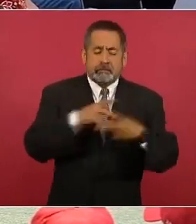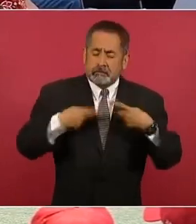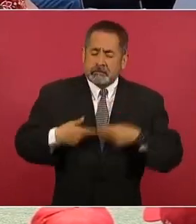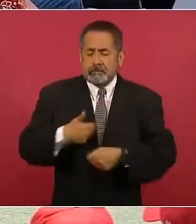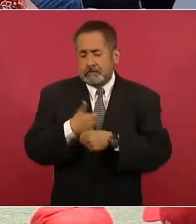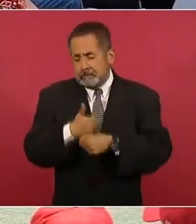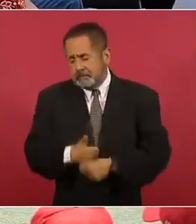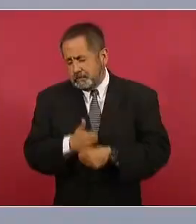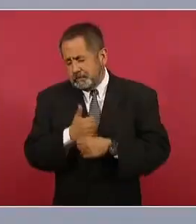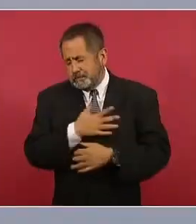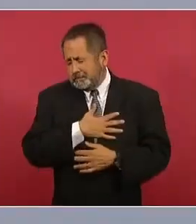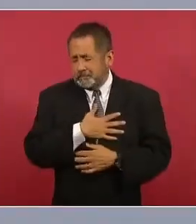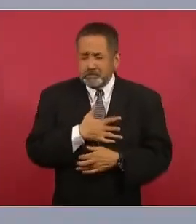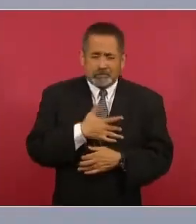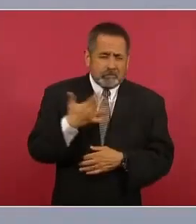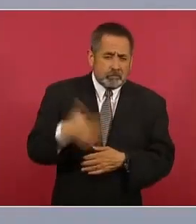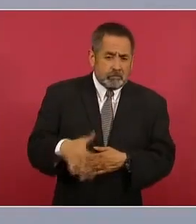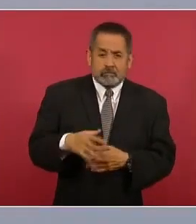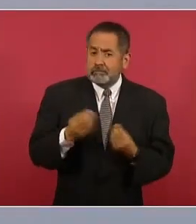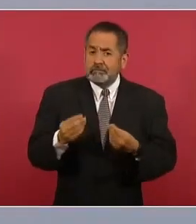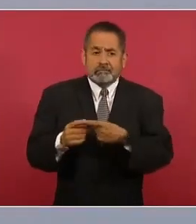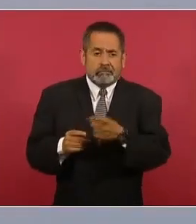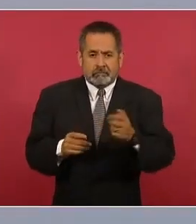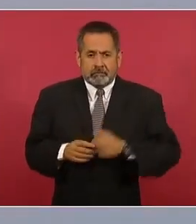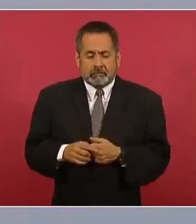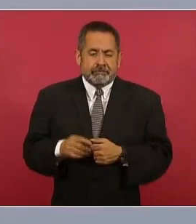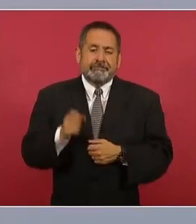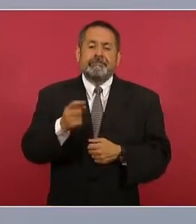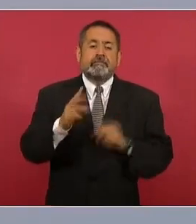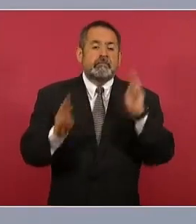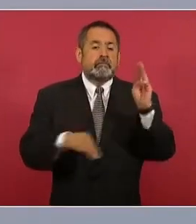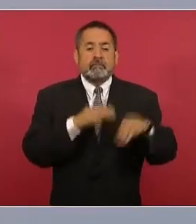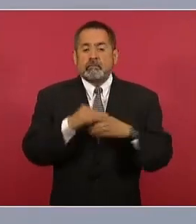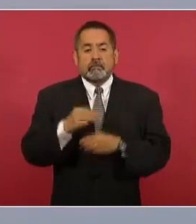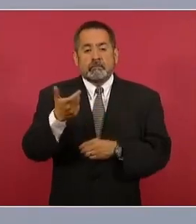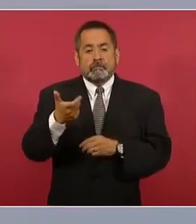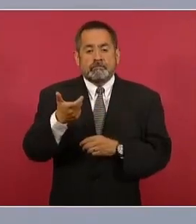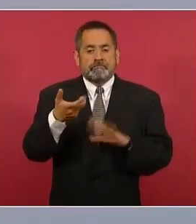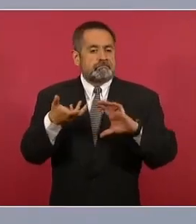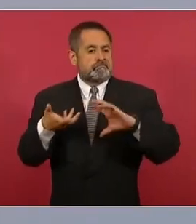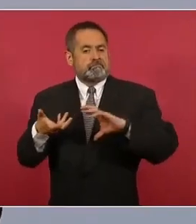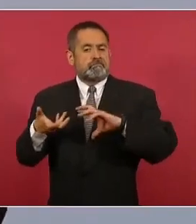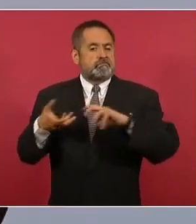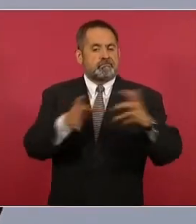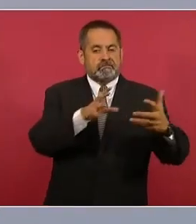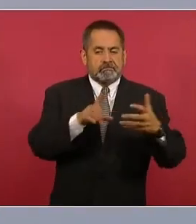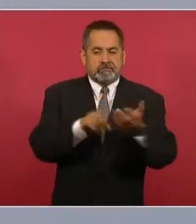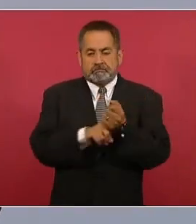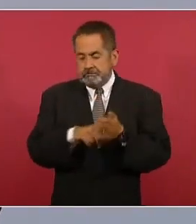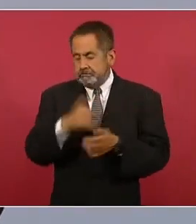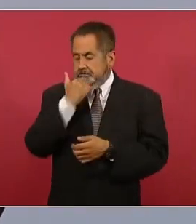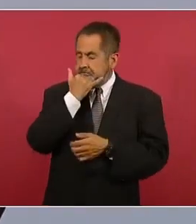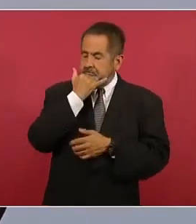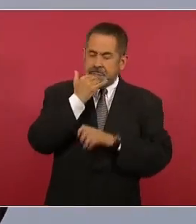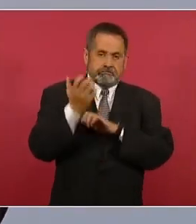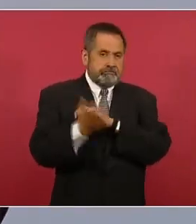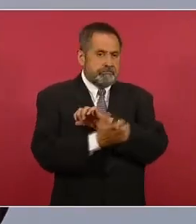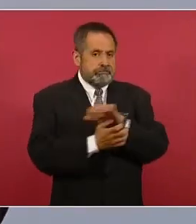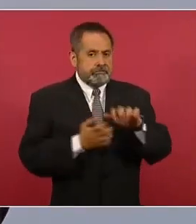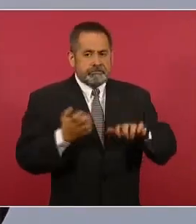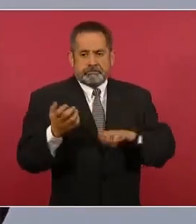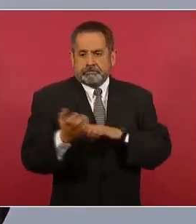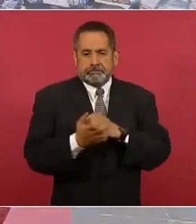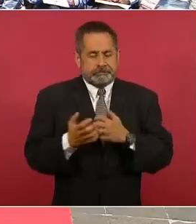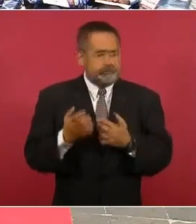y también se desajusta todo lo que tiene que ver con la economía,